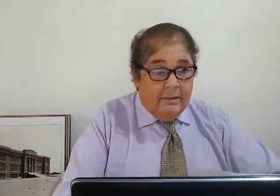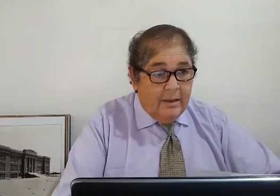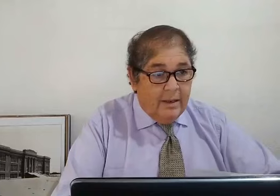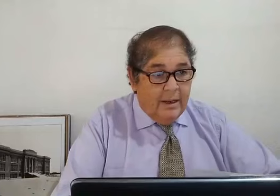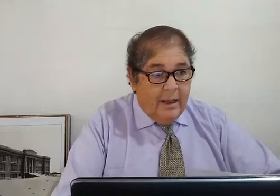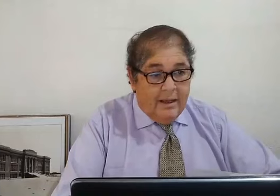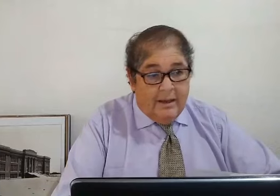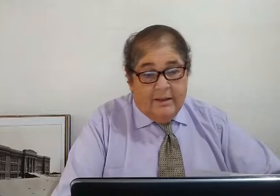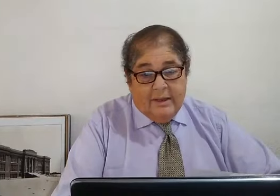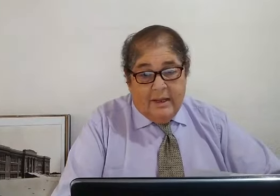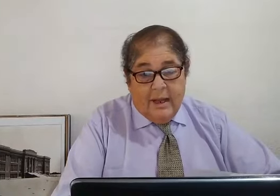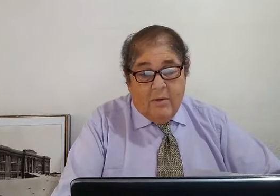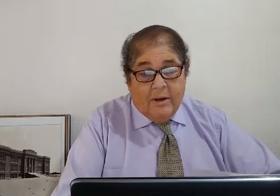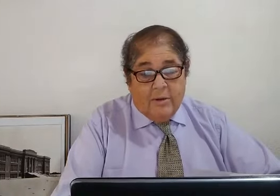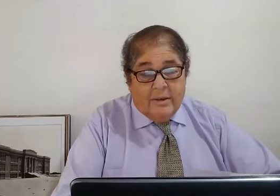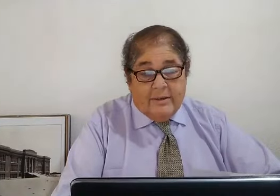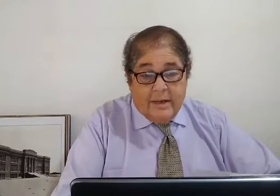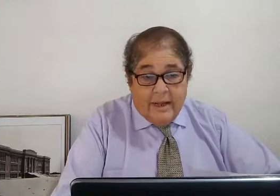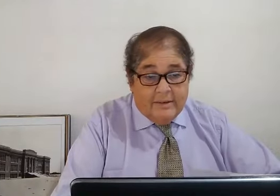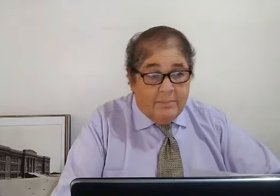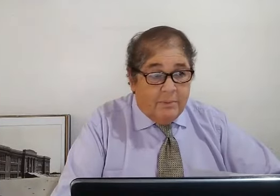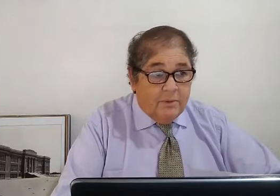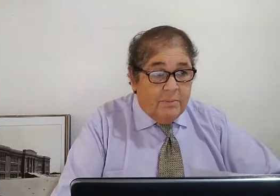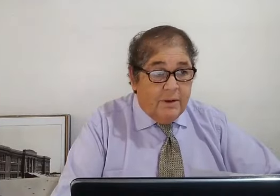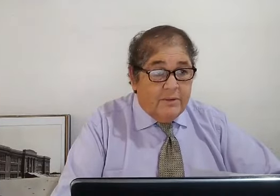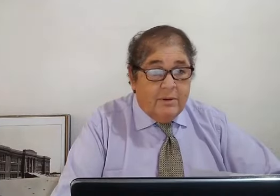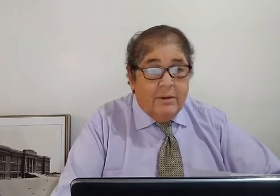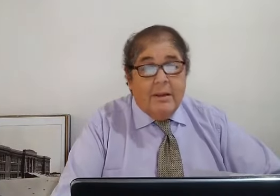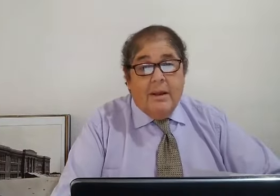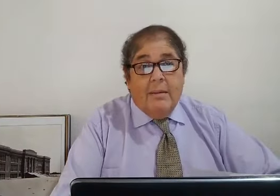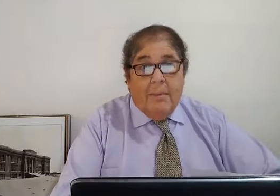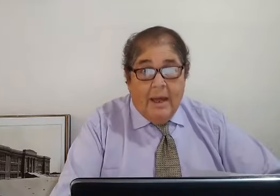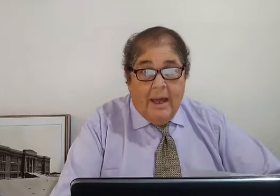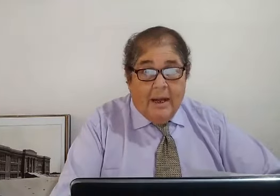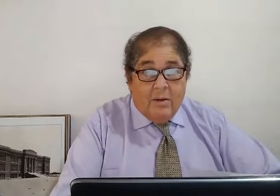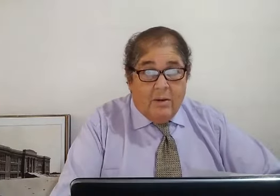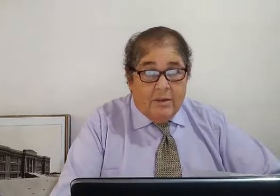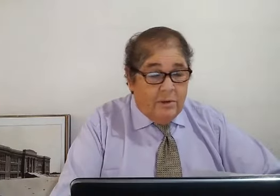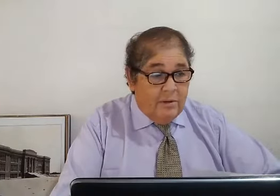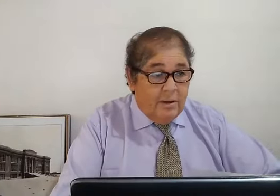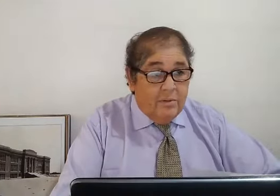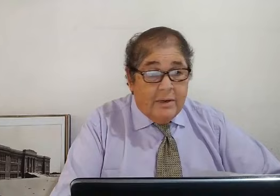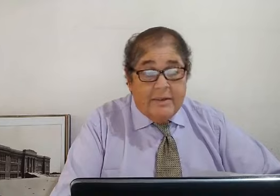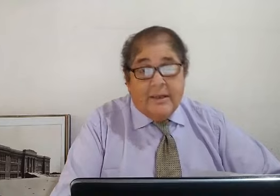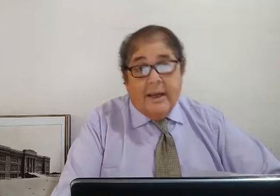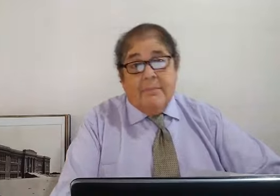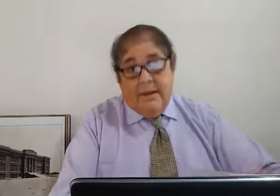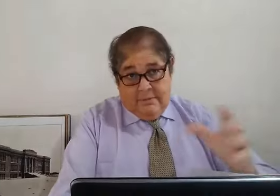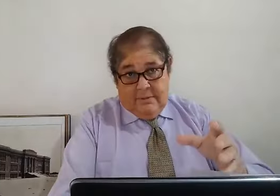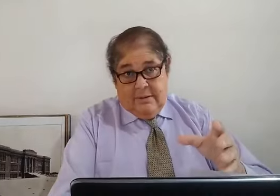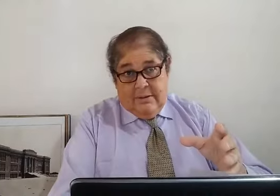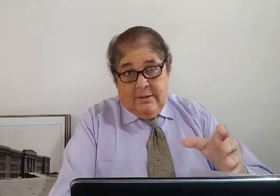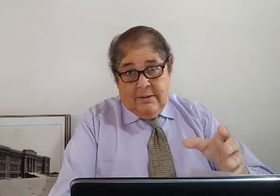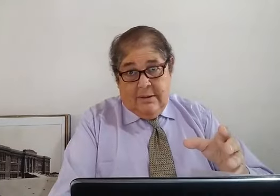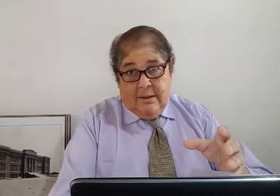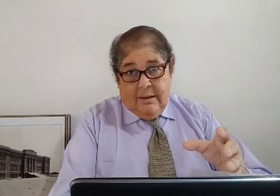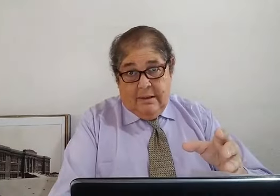empresarial. Este acuerdo de SENACE, por supuesto, va al corazón de un esquema,